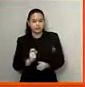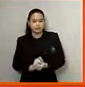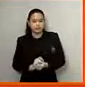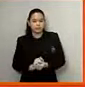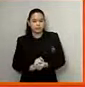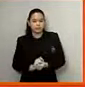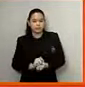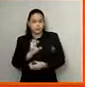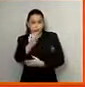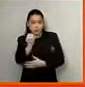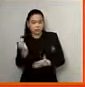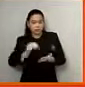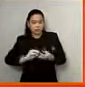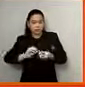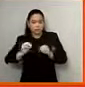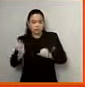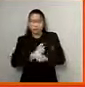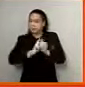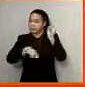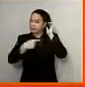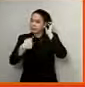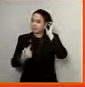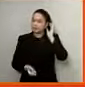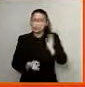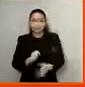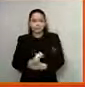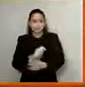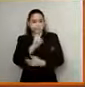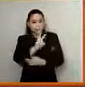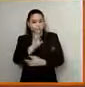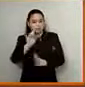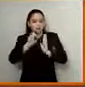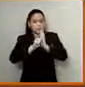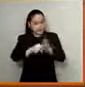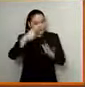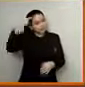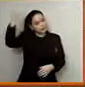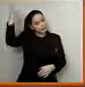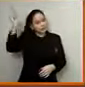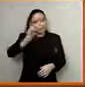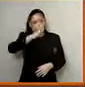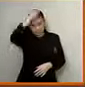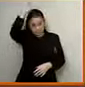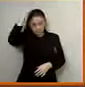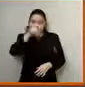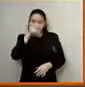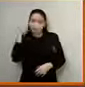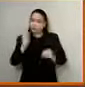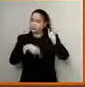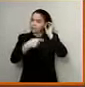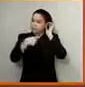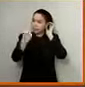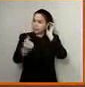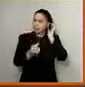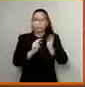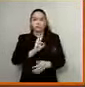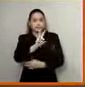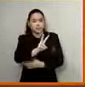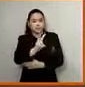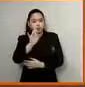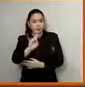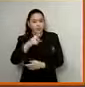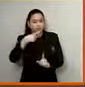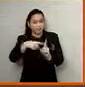Este es el 0. Rey número ganador de la diaria 28 con su símbolo de sueños gallo. Y para más uno es el 28 más